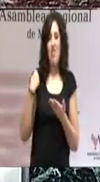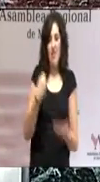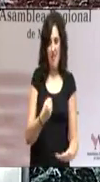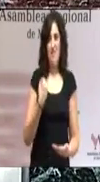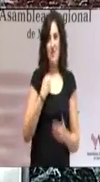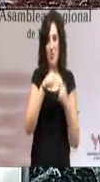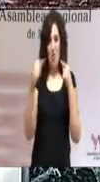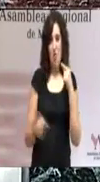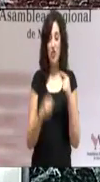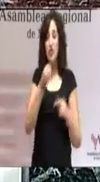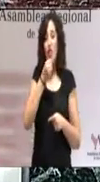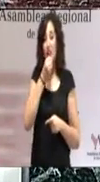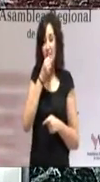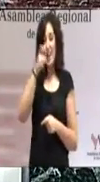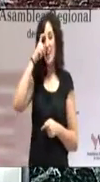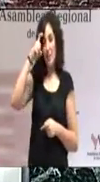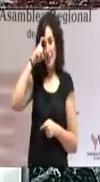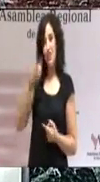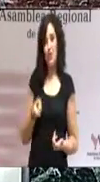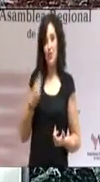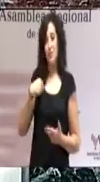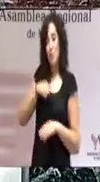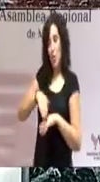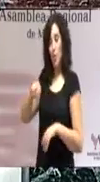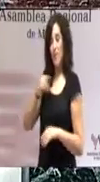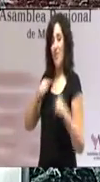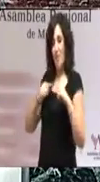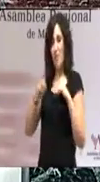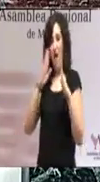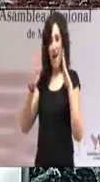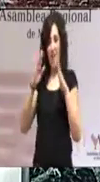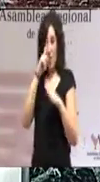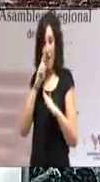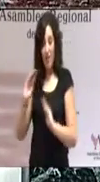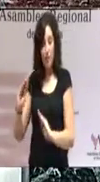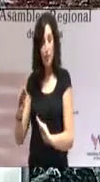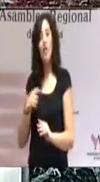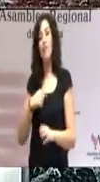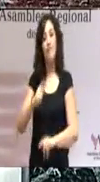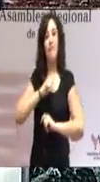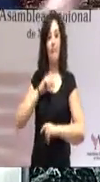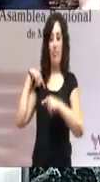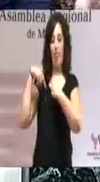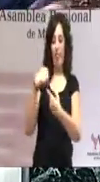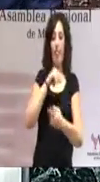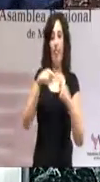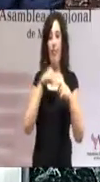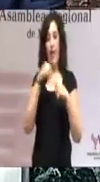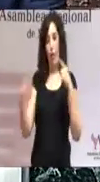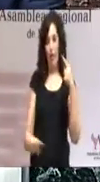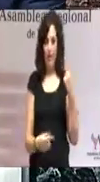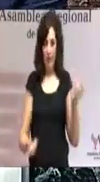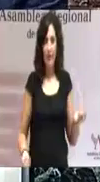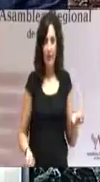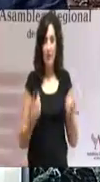el socialista Rodríguez Zapatero. Mire, el déficit estamos cumpliendo. El mes